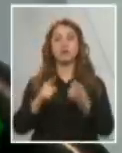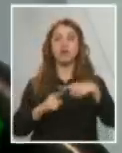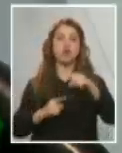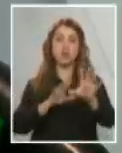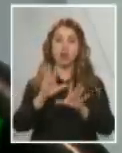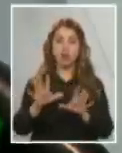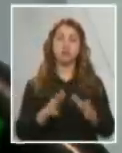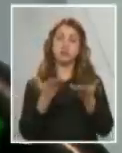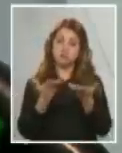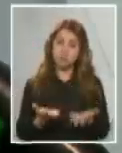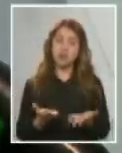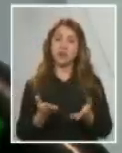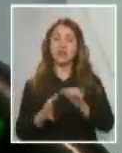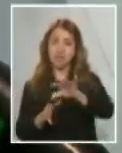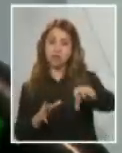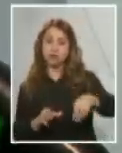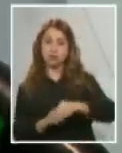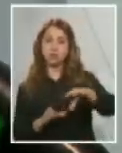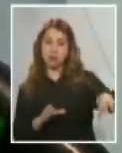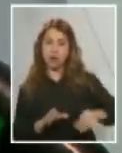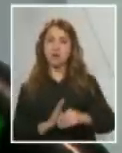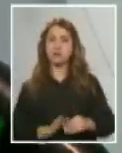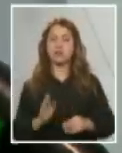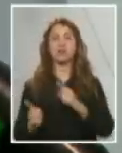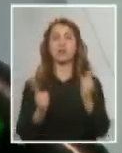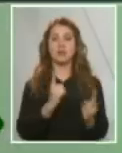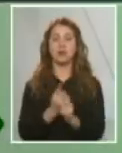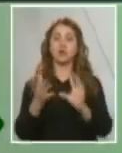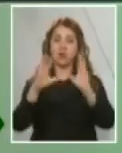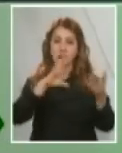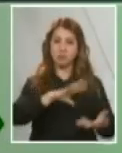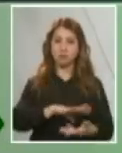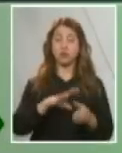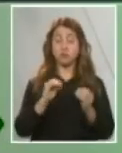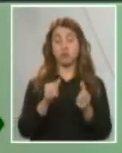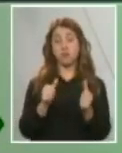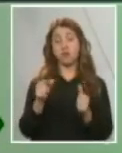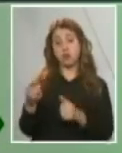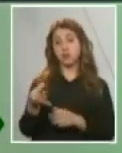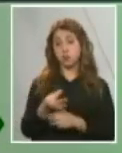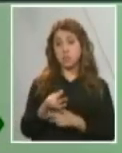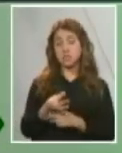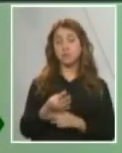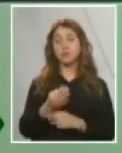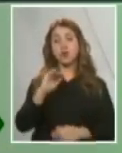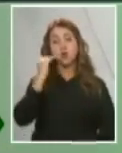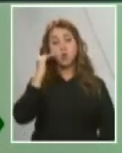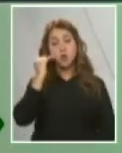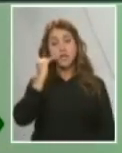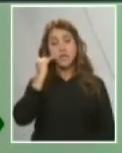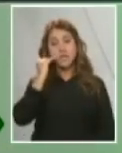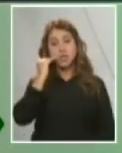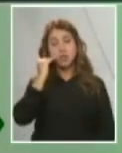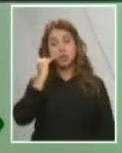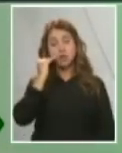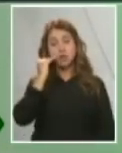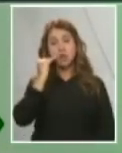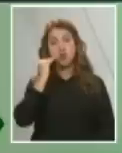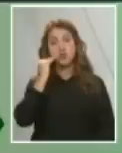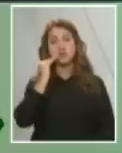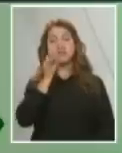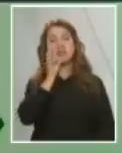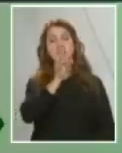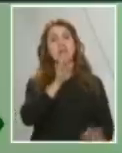cosa para incorporarlos y seguir cambiando el mundo. Qué impresionante eso también, ¿eh? Que un niño cuando se dice el